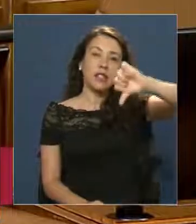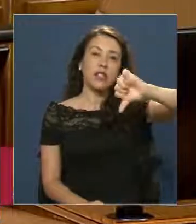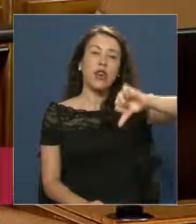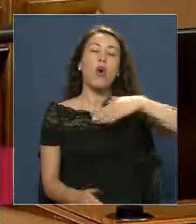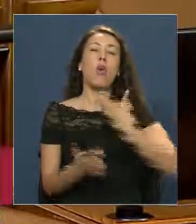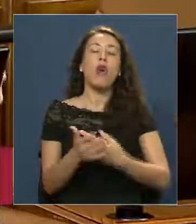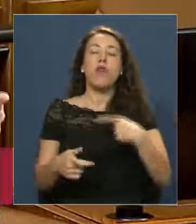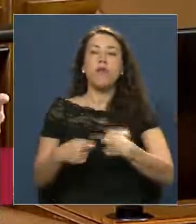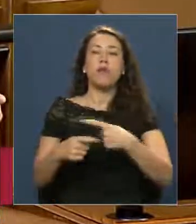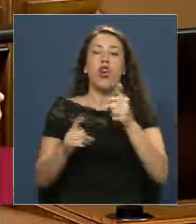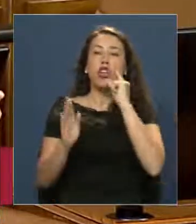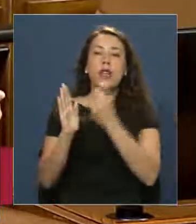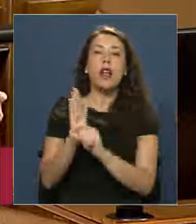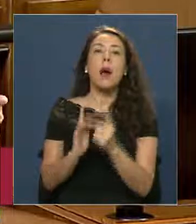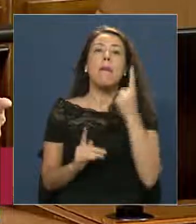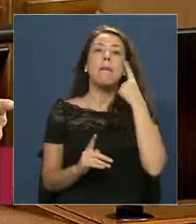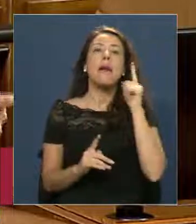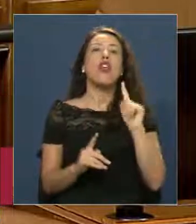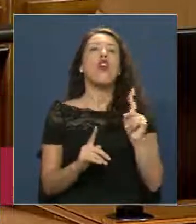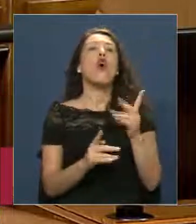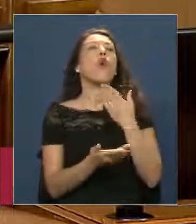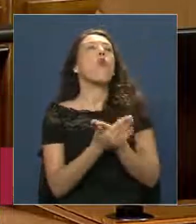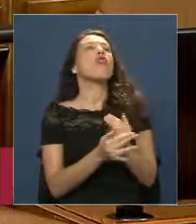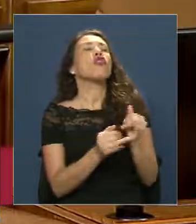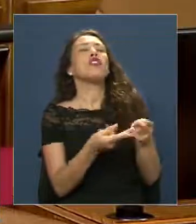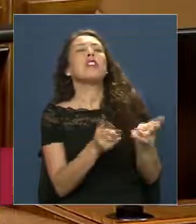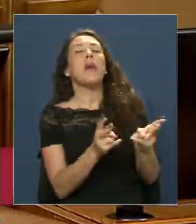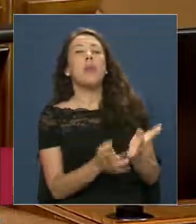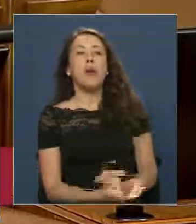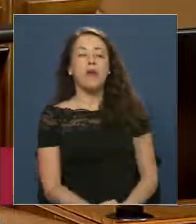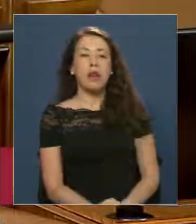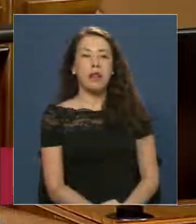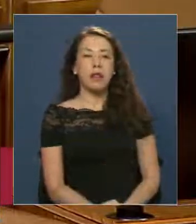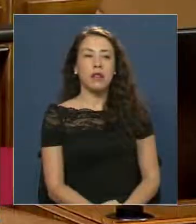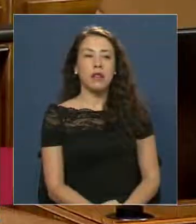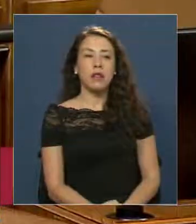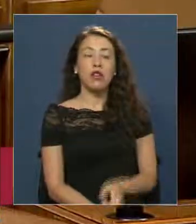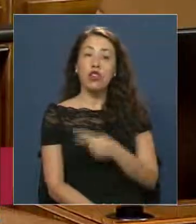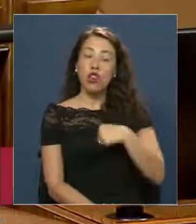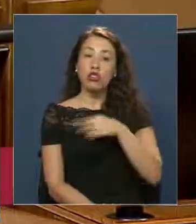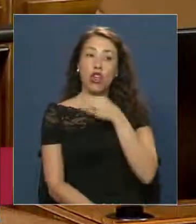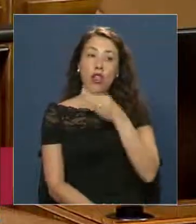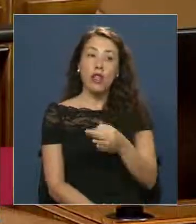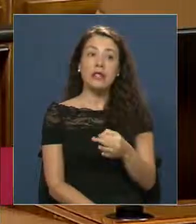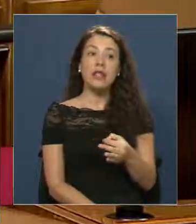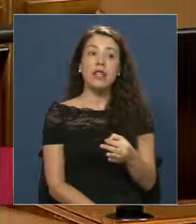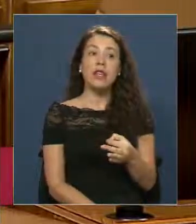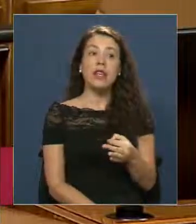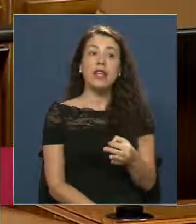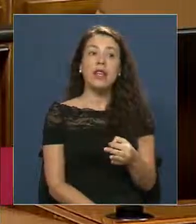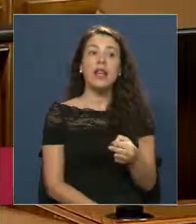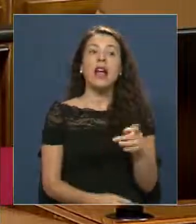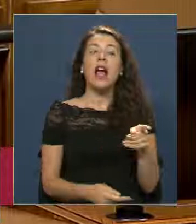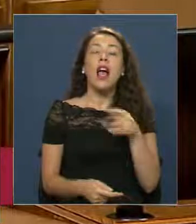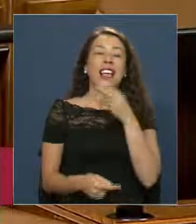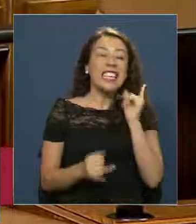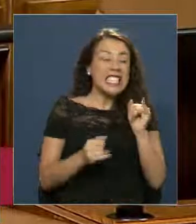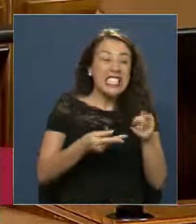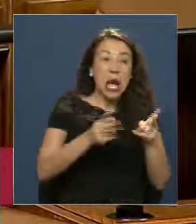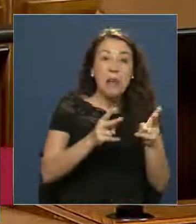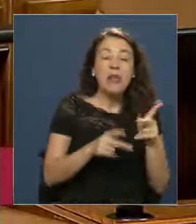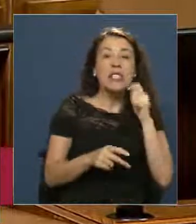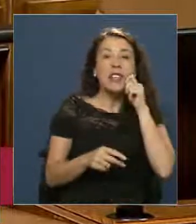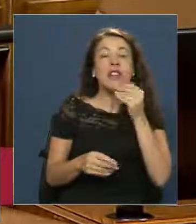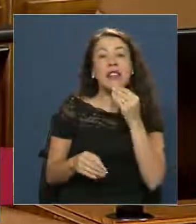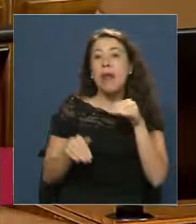la negación, pero no la justificación. Otros decimos justificación es negación y por lo